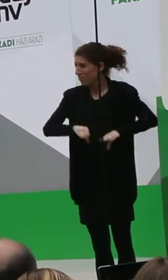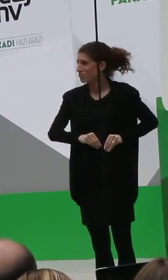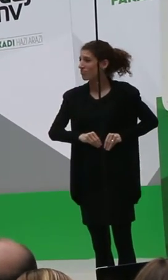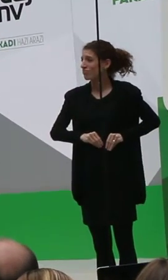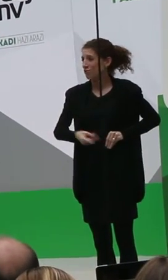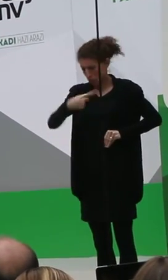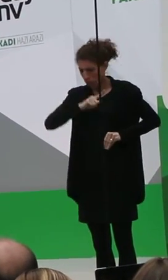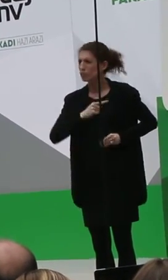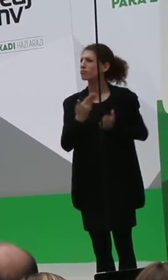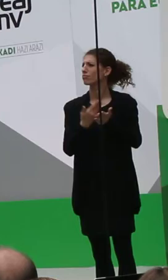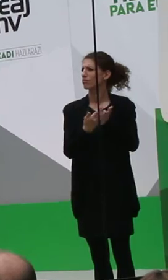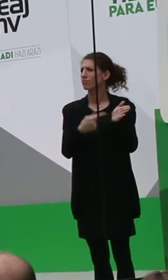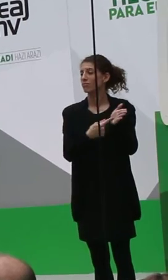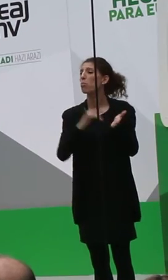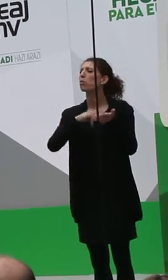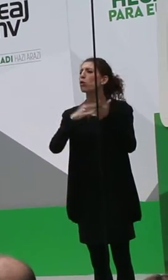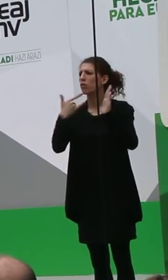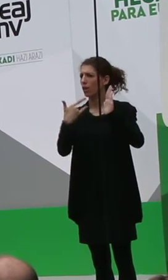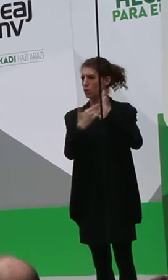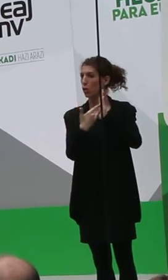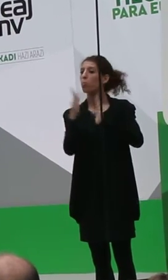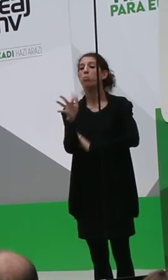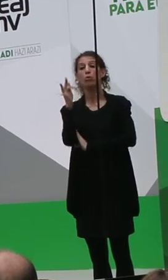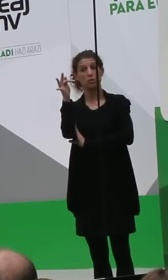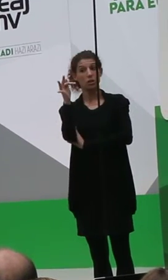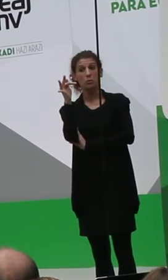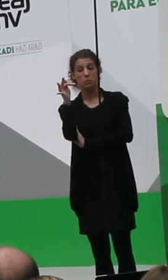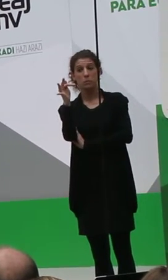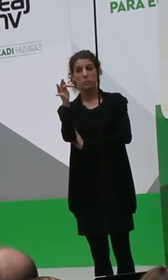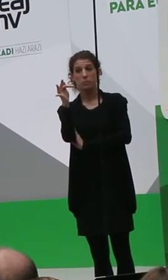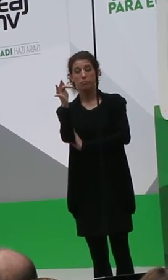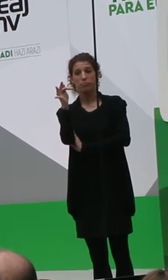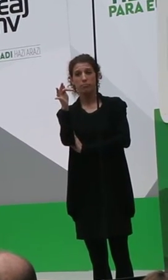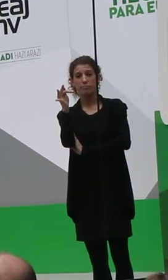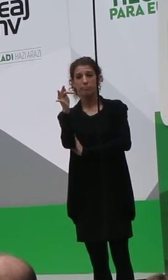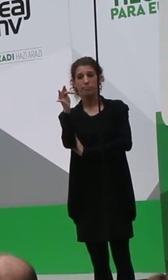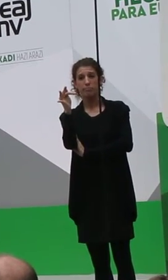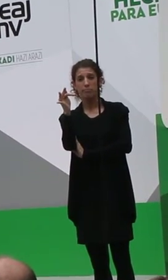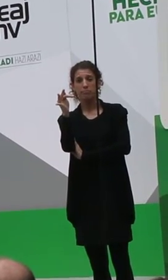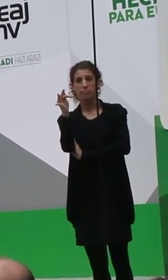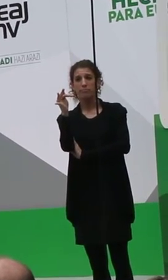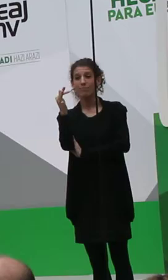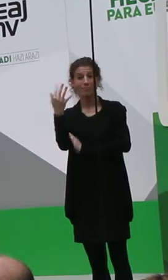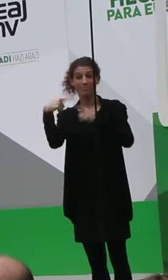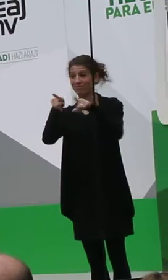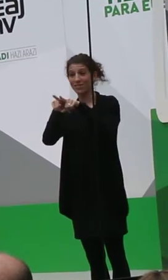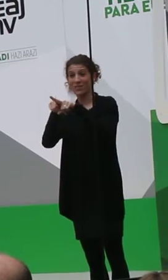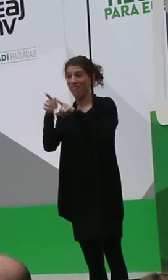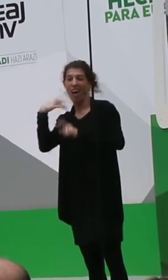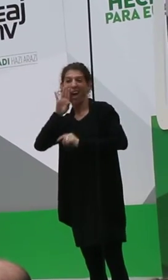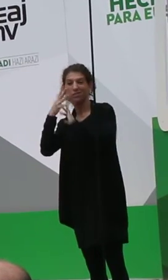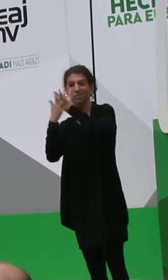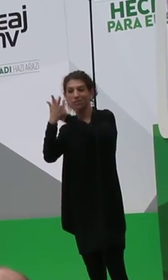Cumplimos. Nuestro proyecto es positivo. También, como Unai ha